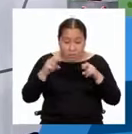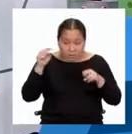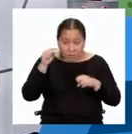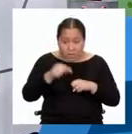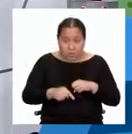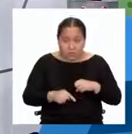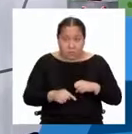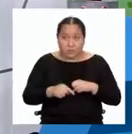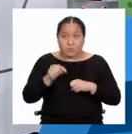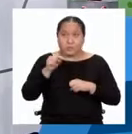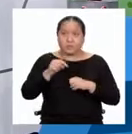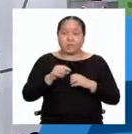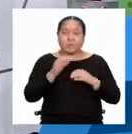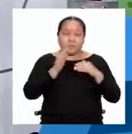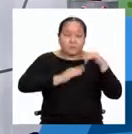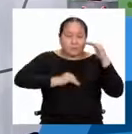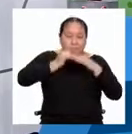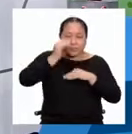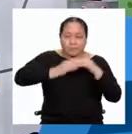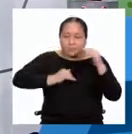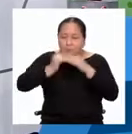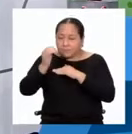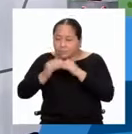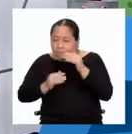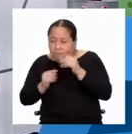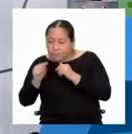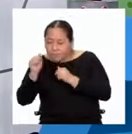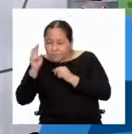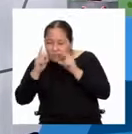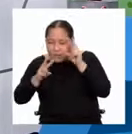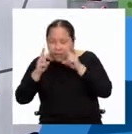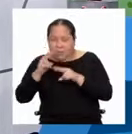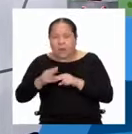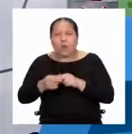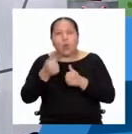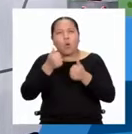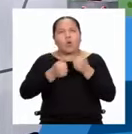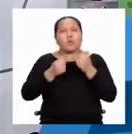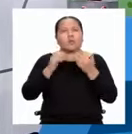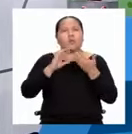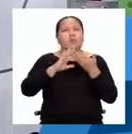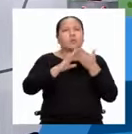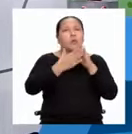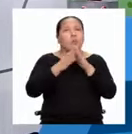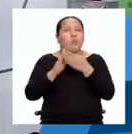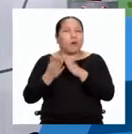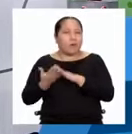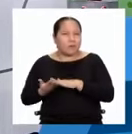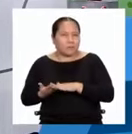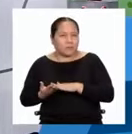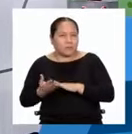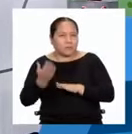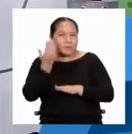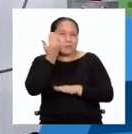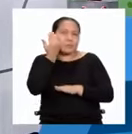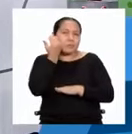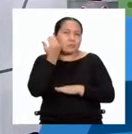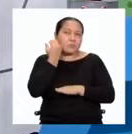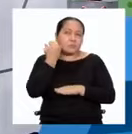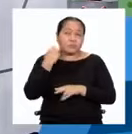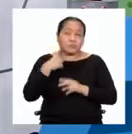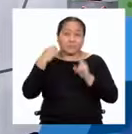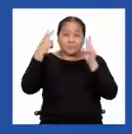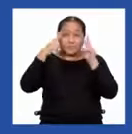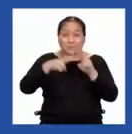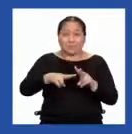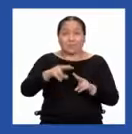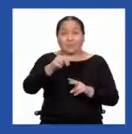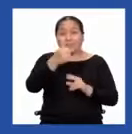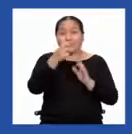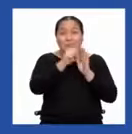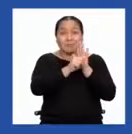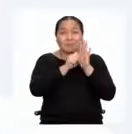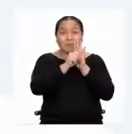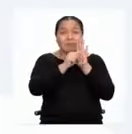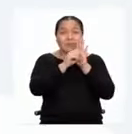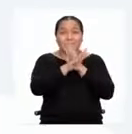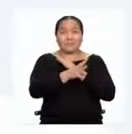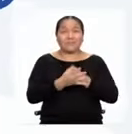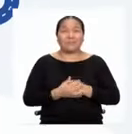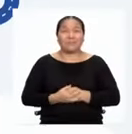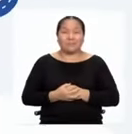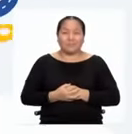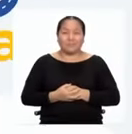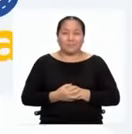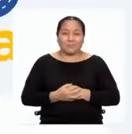consiste en reconstruir la historia de los pueblos a nivel genético. Y eso es lo que vamos a ver en el siguiente bloque.